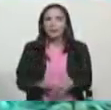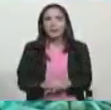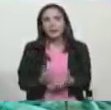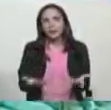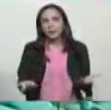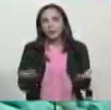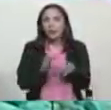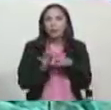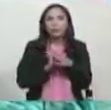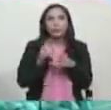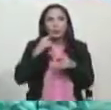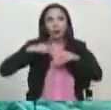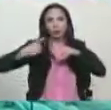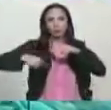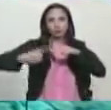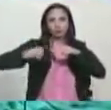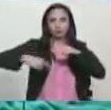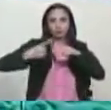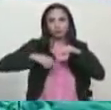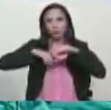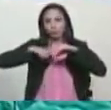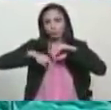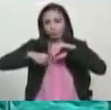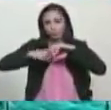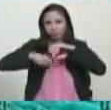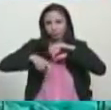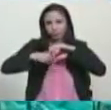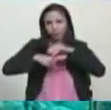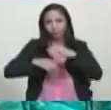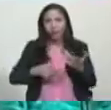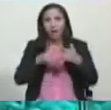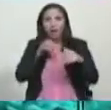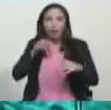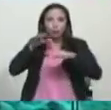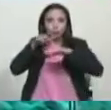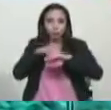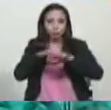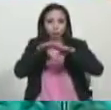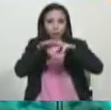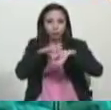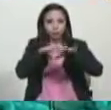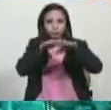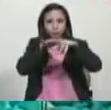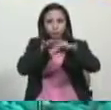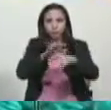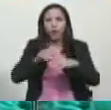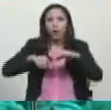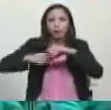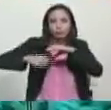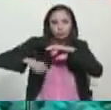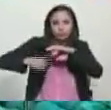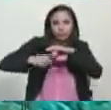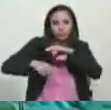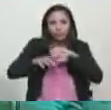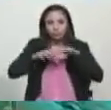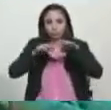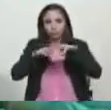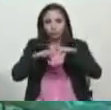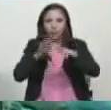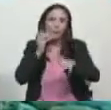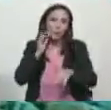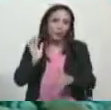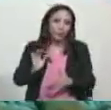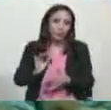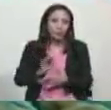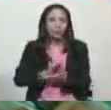como un radiador, son unos paneles húmedos que es obligado a pasar el aire por unos extractores, obliga el aire a pasar a través de